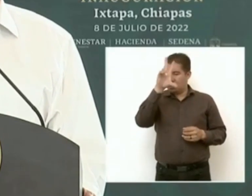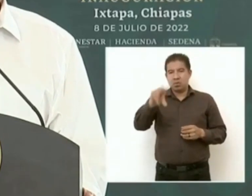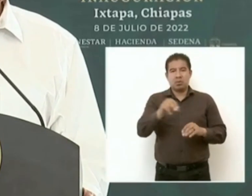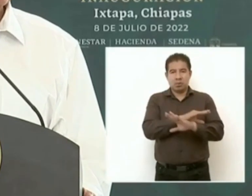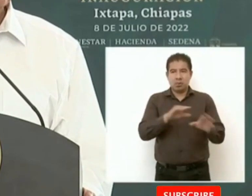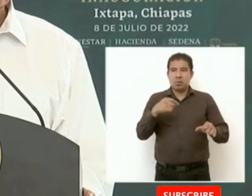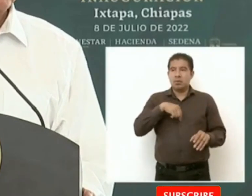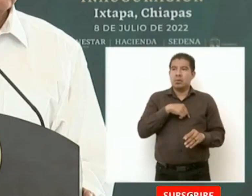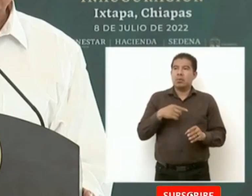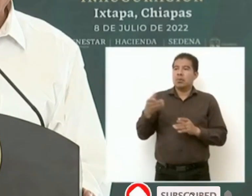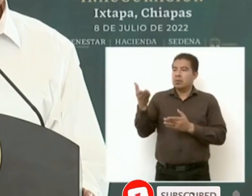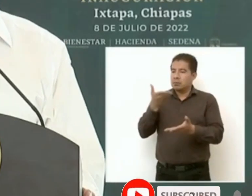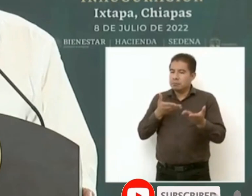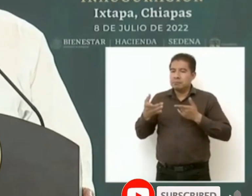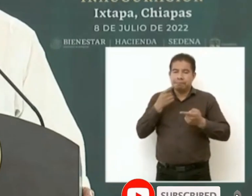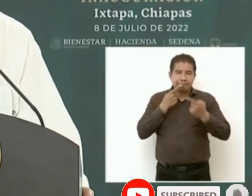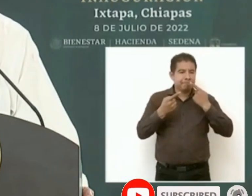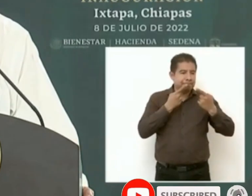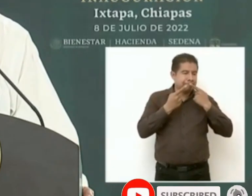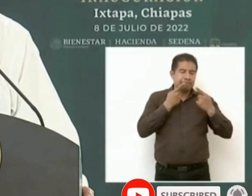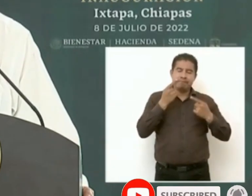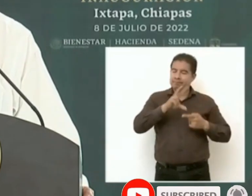una consulta y dijo la gente no.